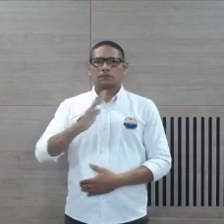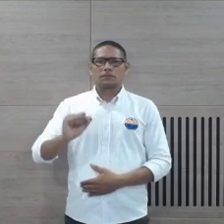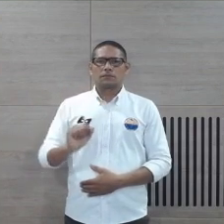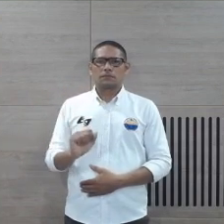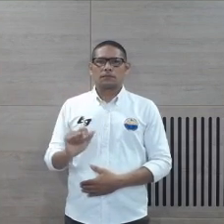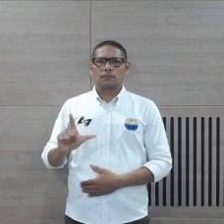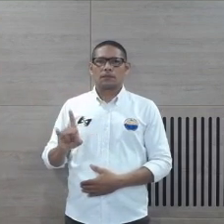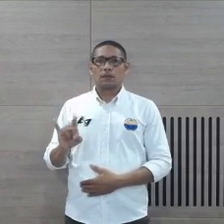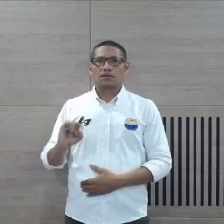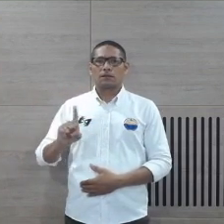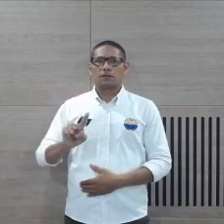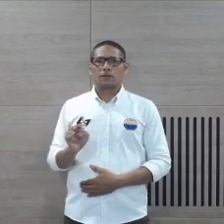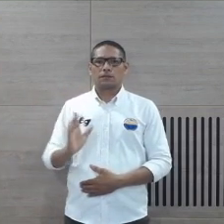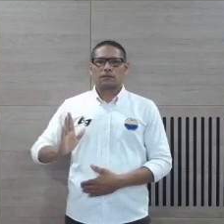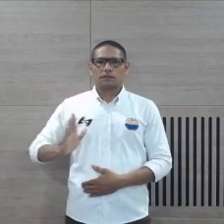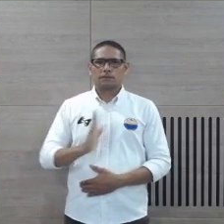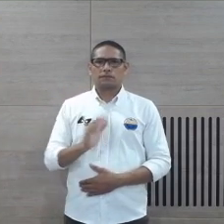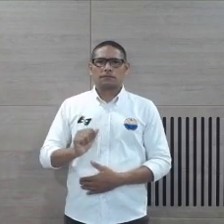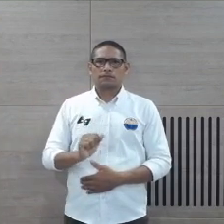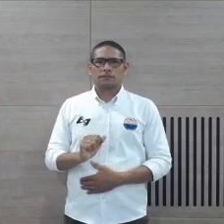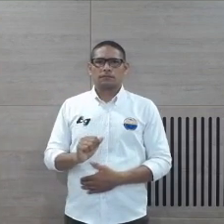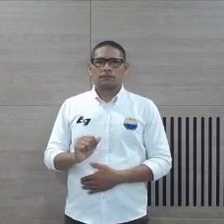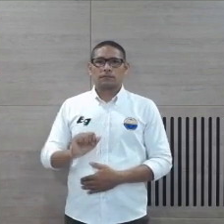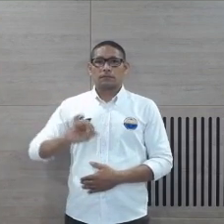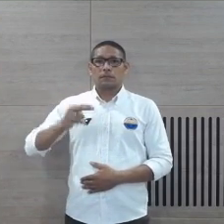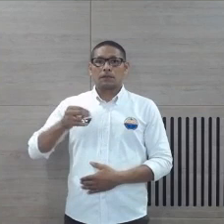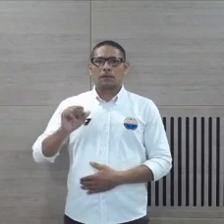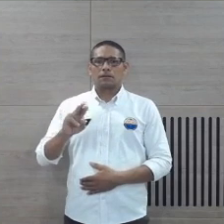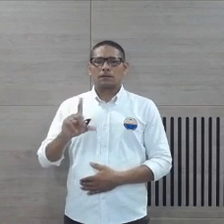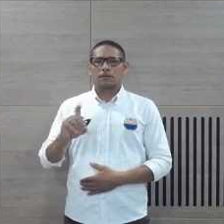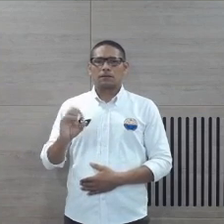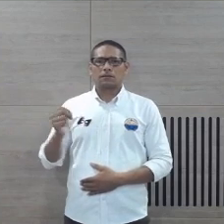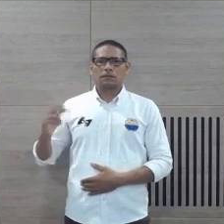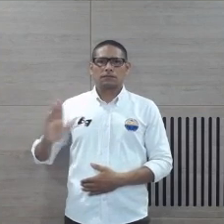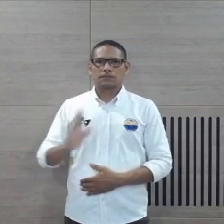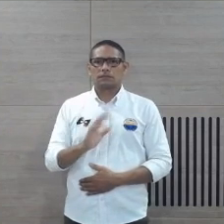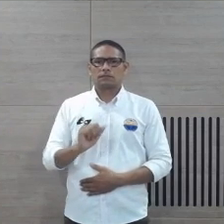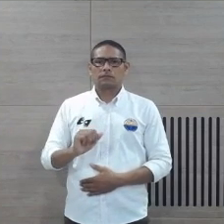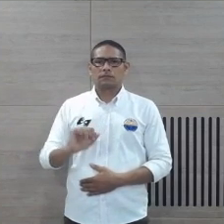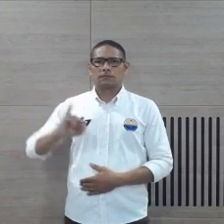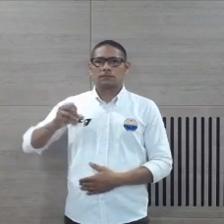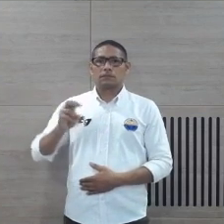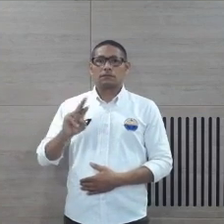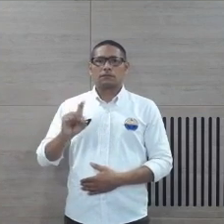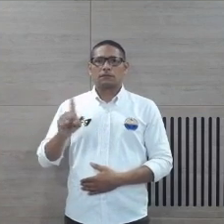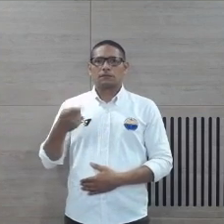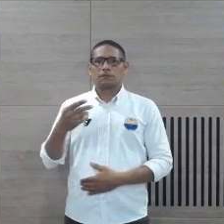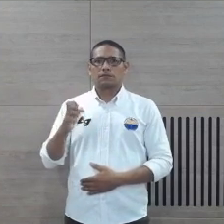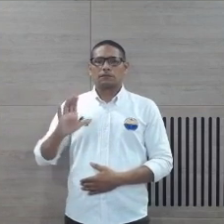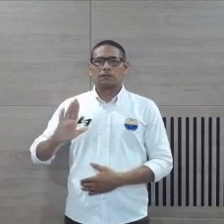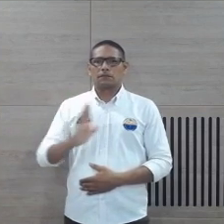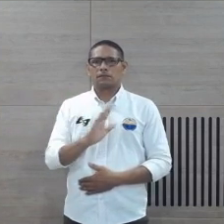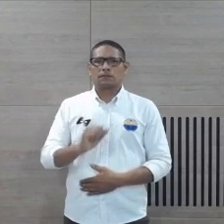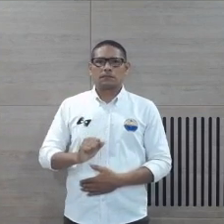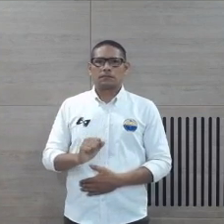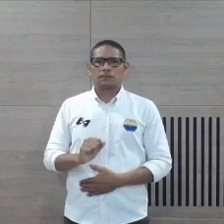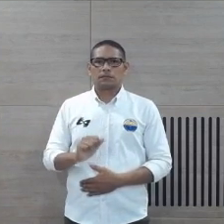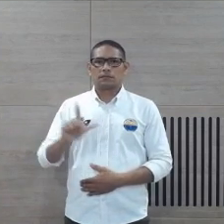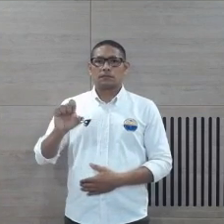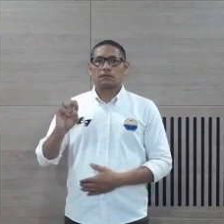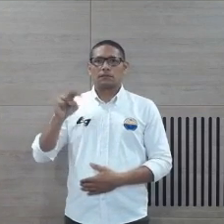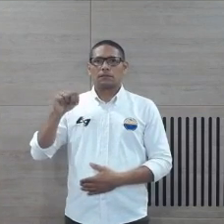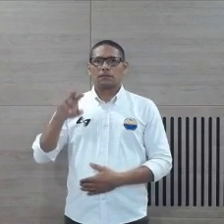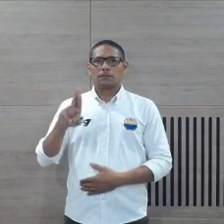Carmen Edith Osorio Barranco. Jorge Luis Castillo Montero. Leonardo José Gallardo Arevalo.